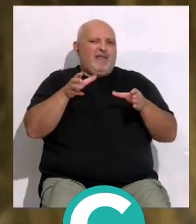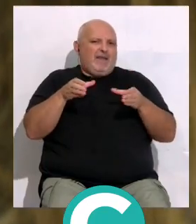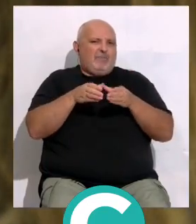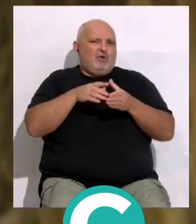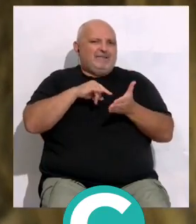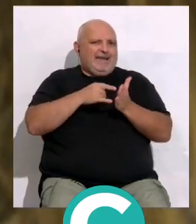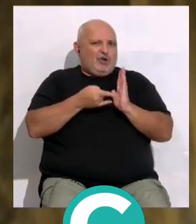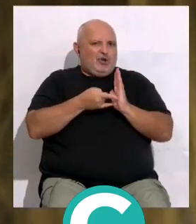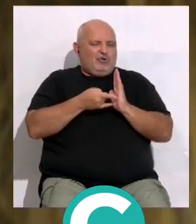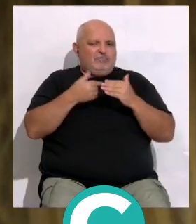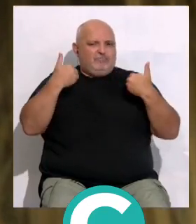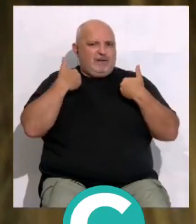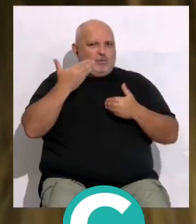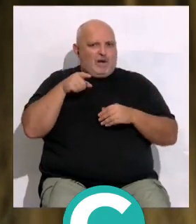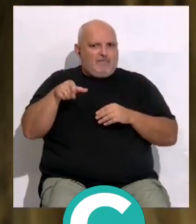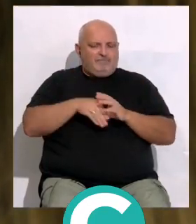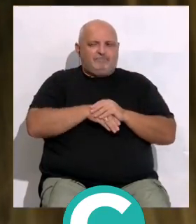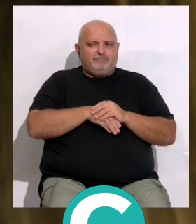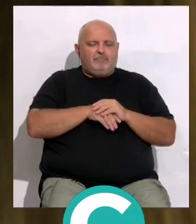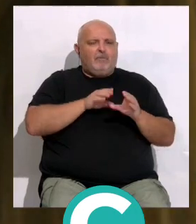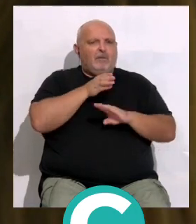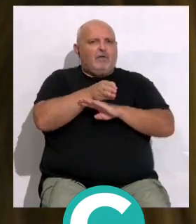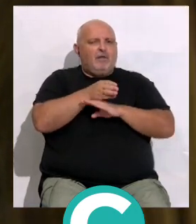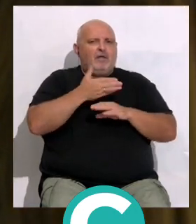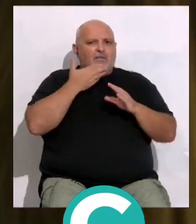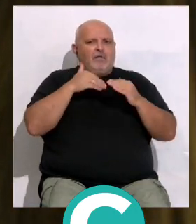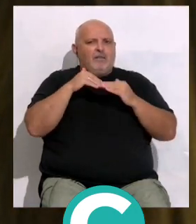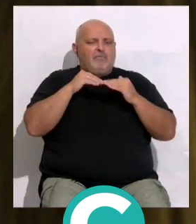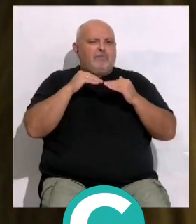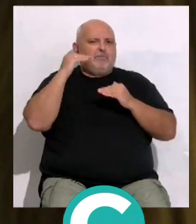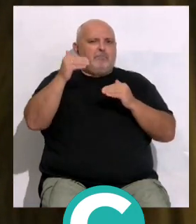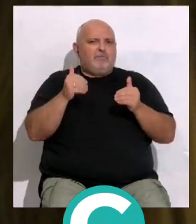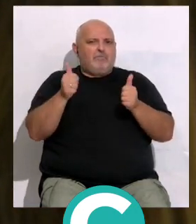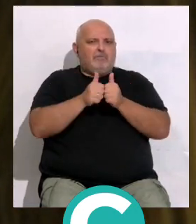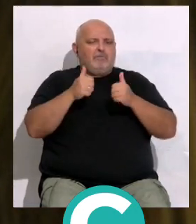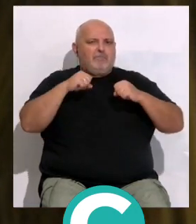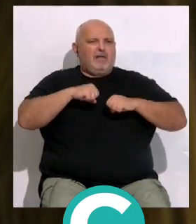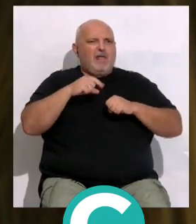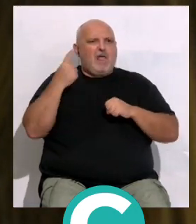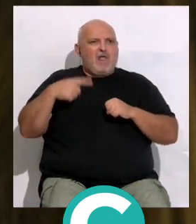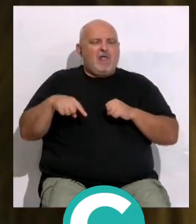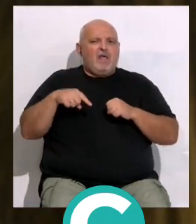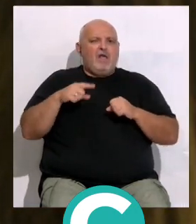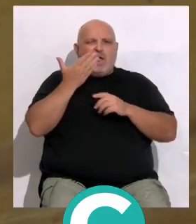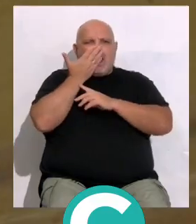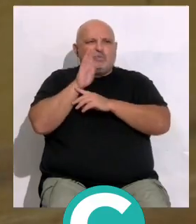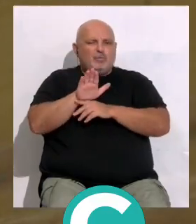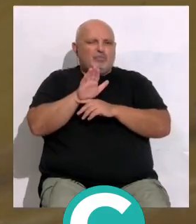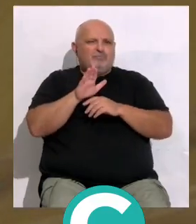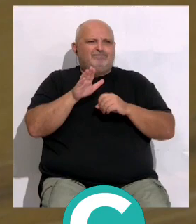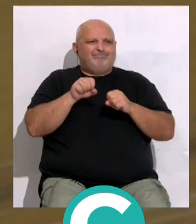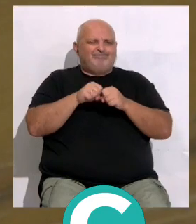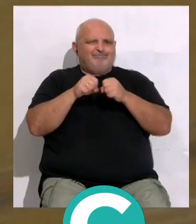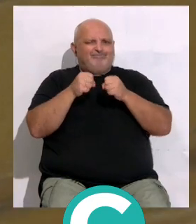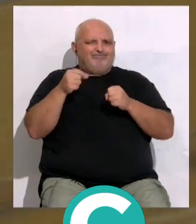equipo técnico que dirige la escuela. Pueden asistir mayores de edad con personas a su cargo que presentan conductas